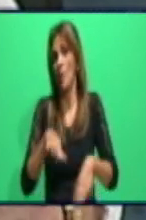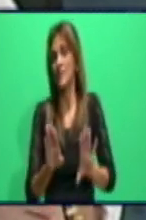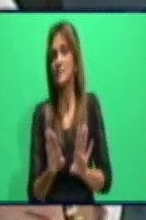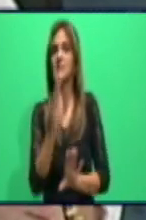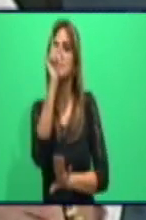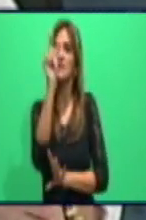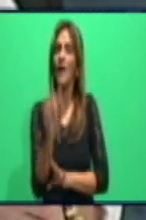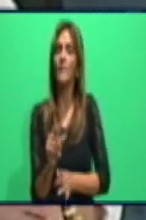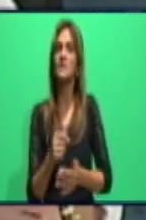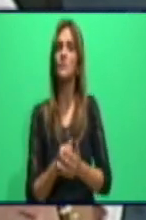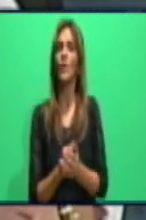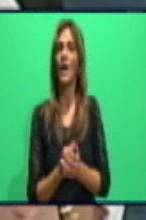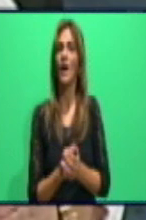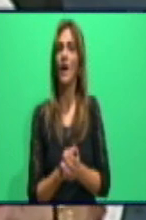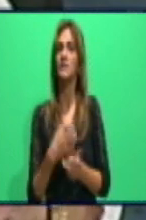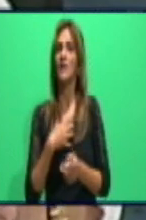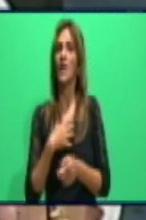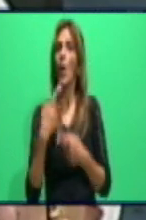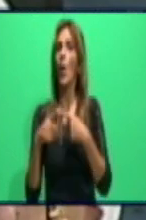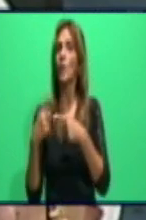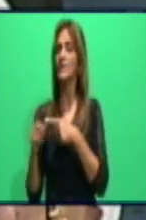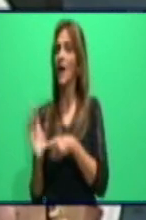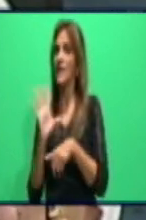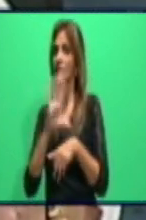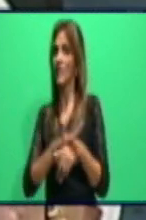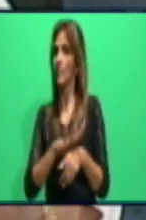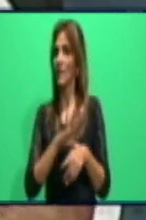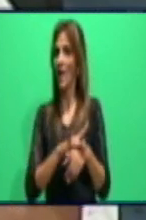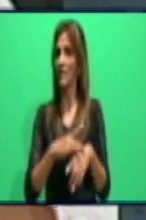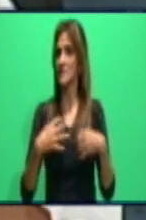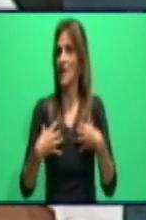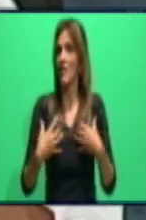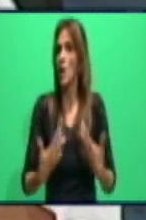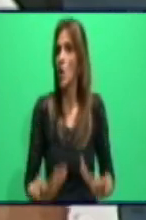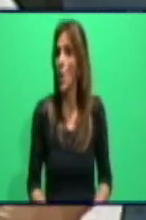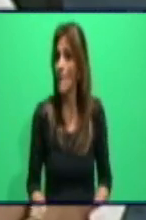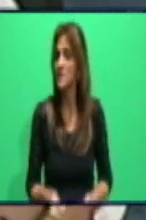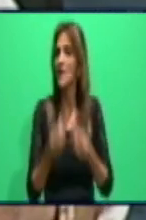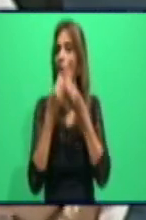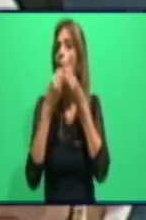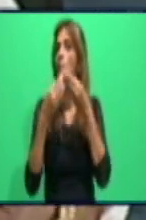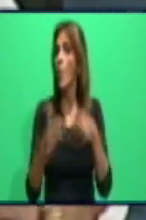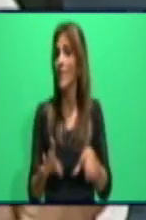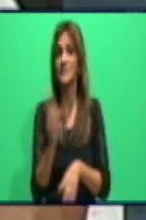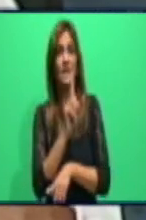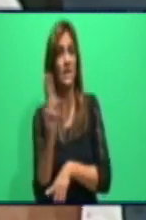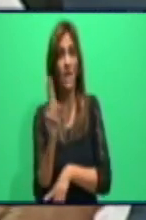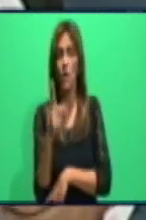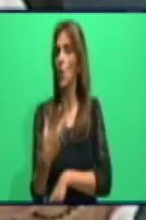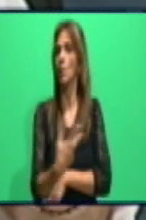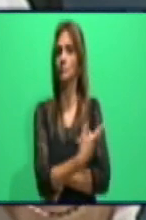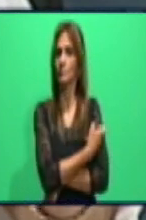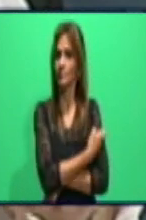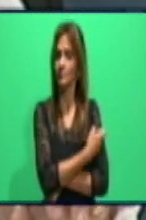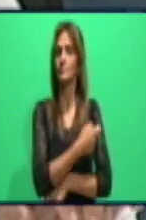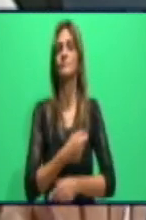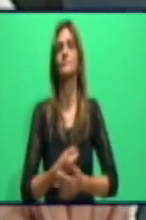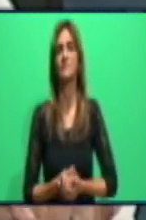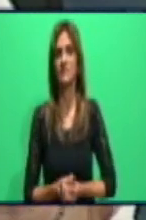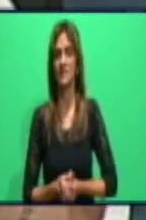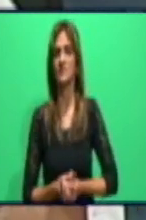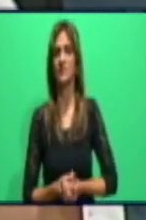alguna de sus patologías de base no pueda acceder a al estudio y que puedan ser citados el paciente en los días posteriores